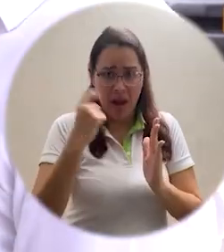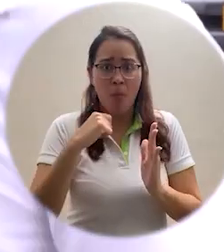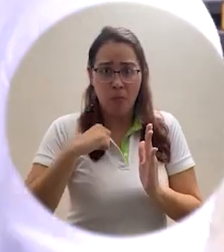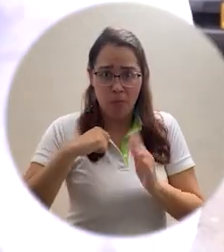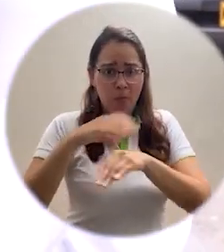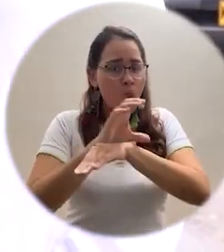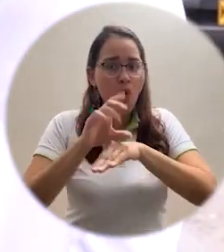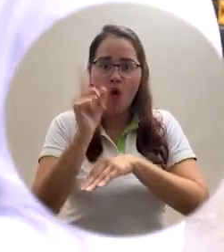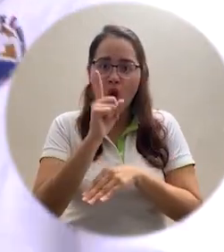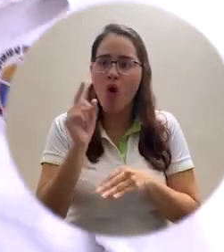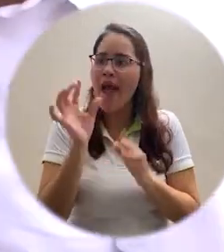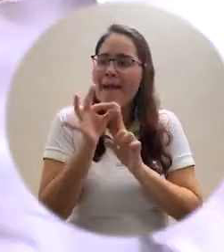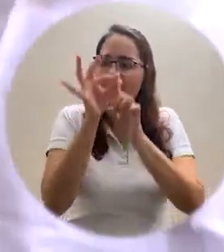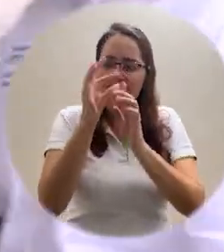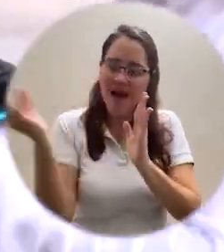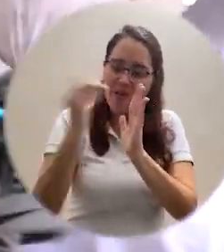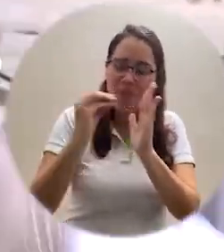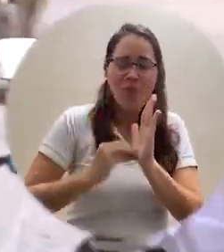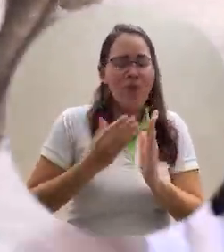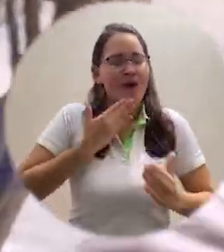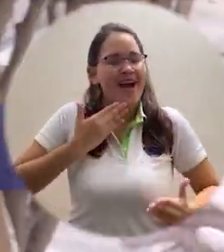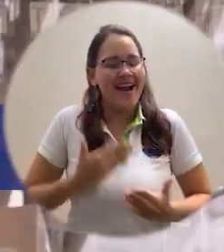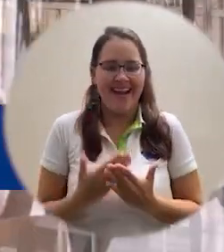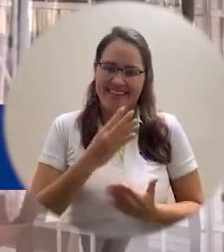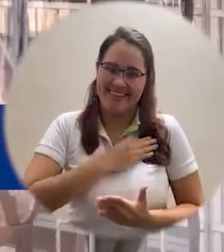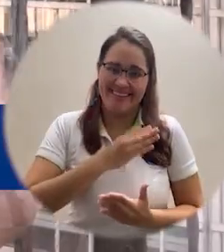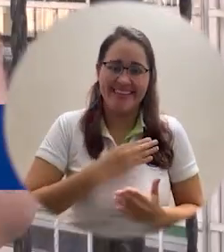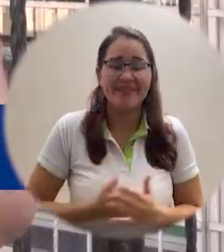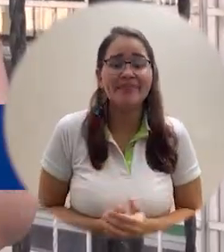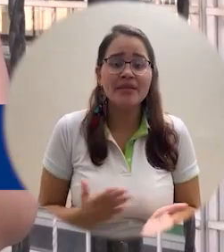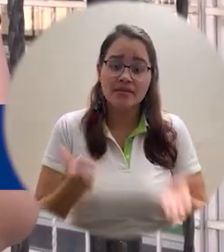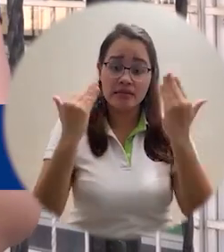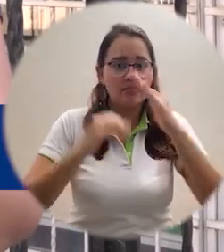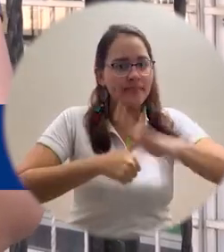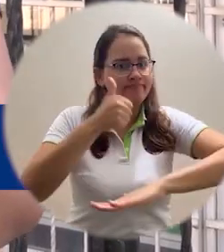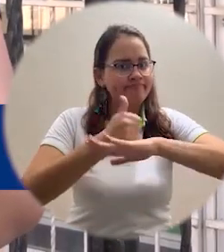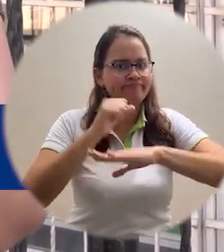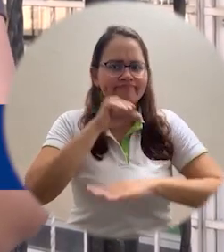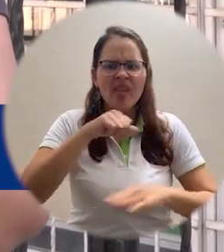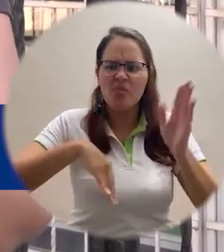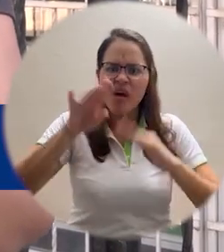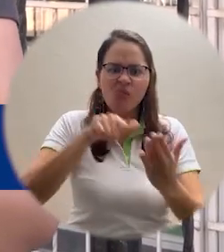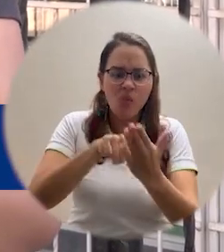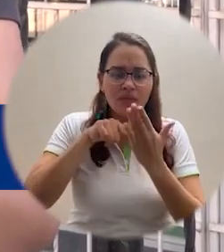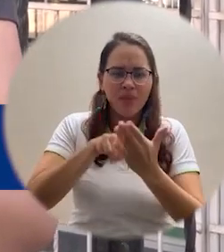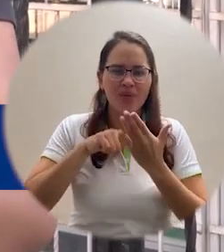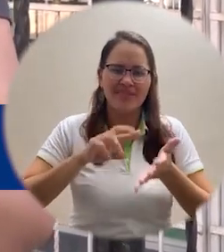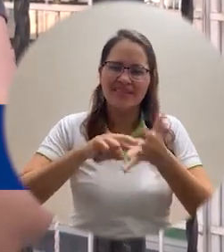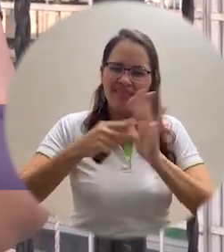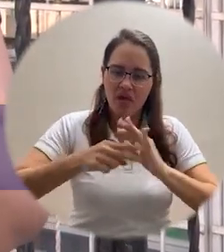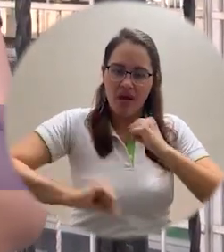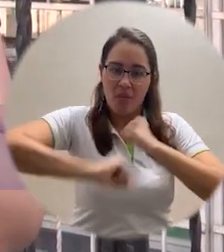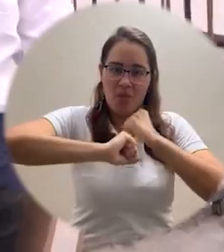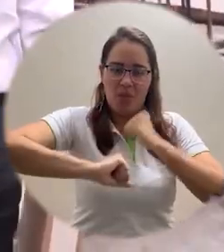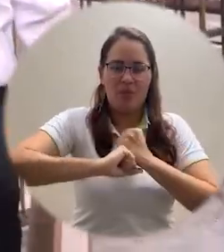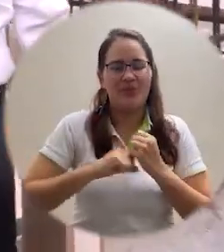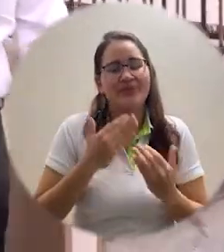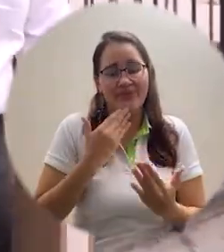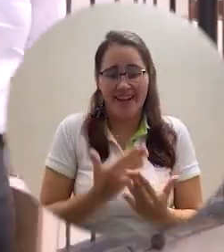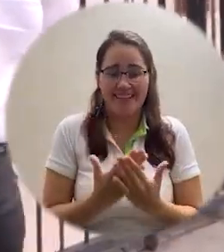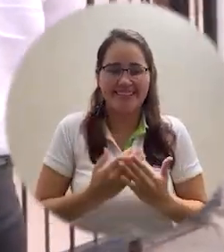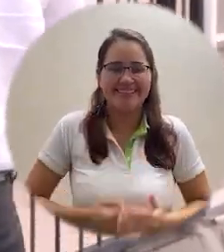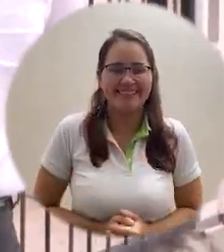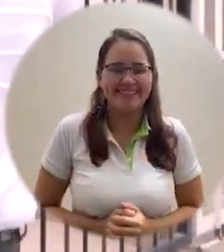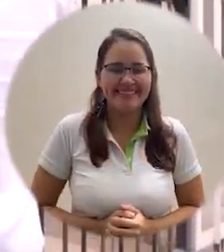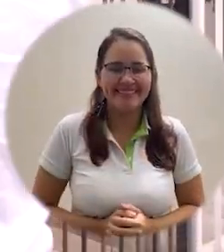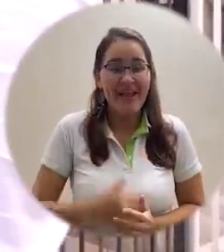los computadores pueden tener. Entonces, es muy chévere que el rector haga estas cosas. Se hace notar muchísimo su presencia y acompañamiento con los